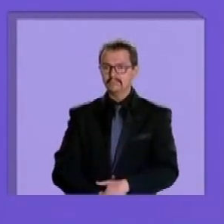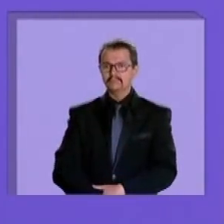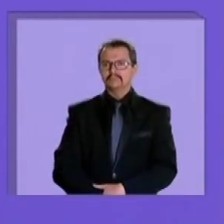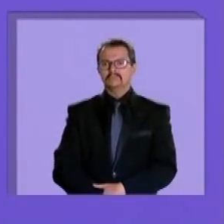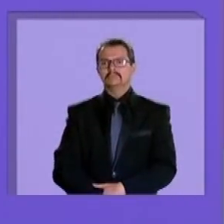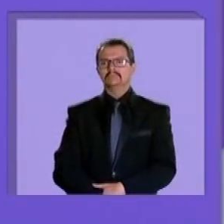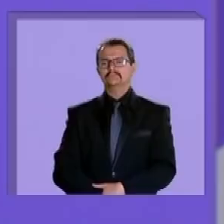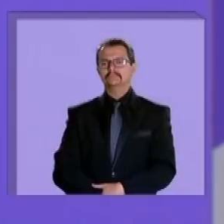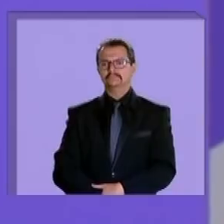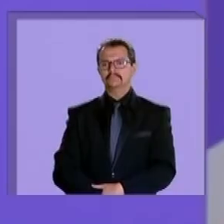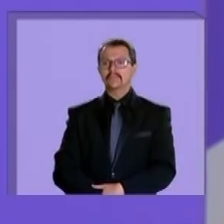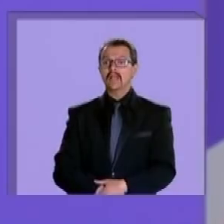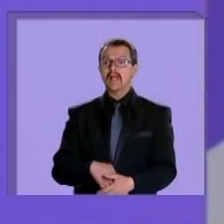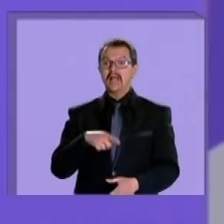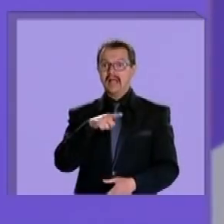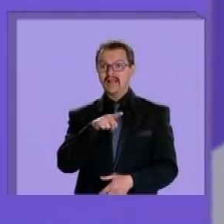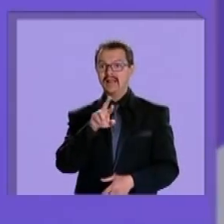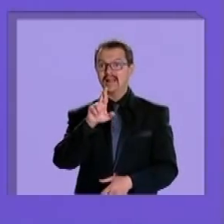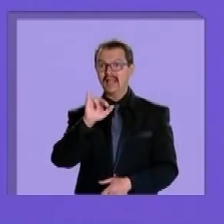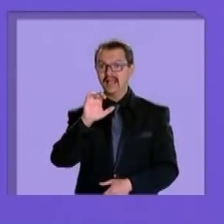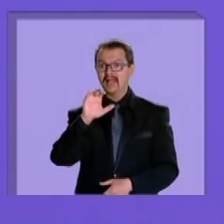Ricky Riquín.